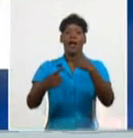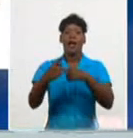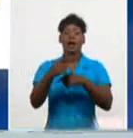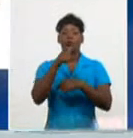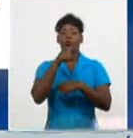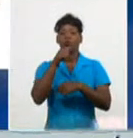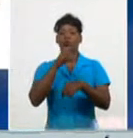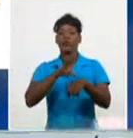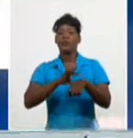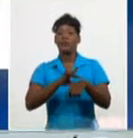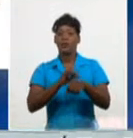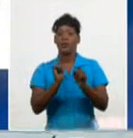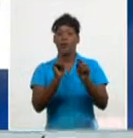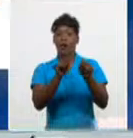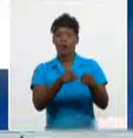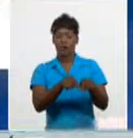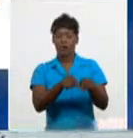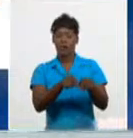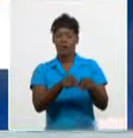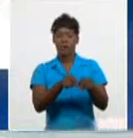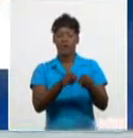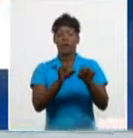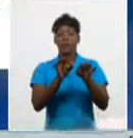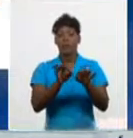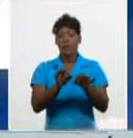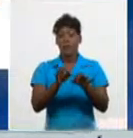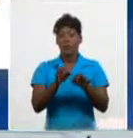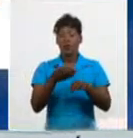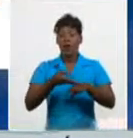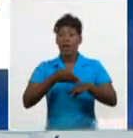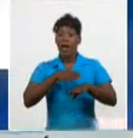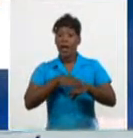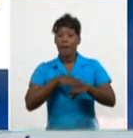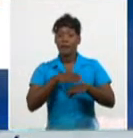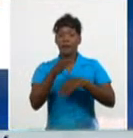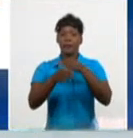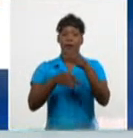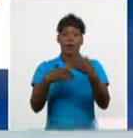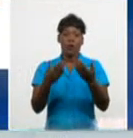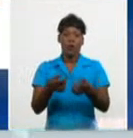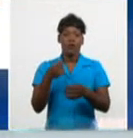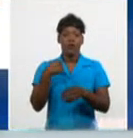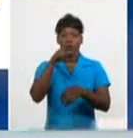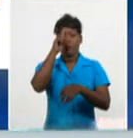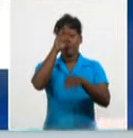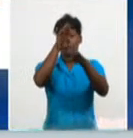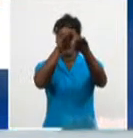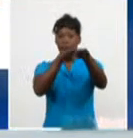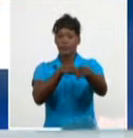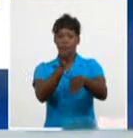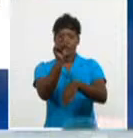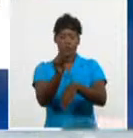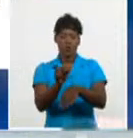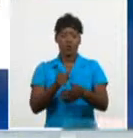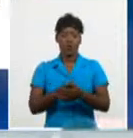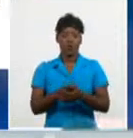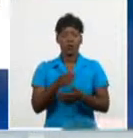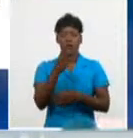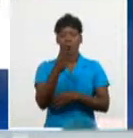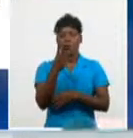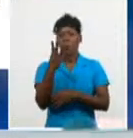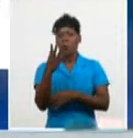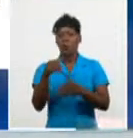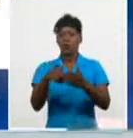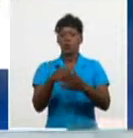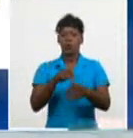Por eso, el concepto que se tenía de que yo ingreso el sospechoso y hasta dentro de 3 o 4 días no te tomo